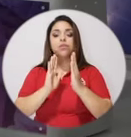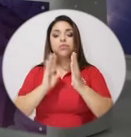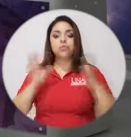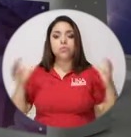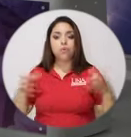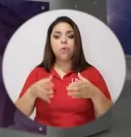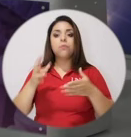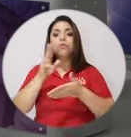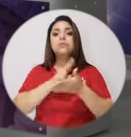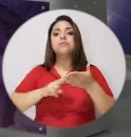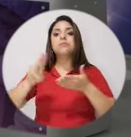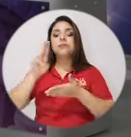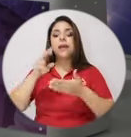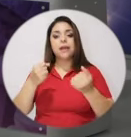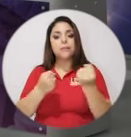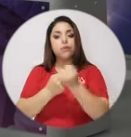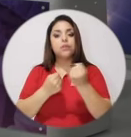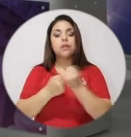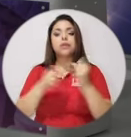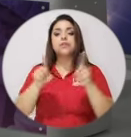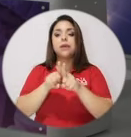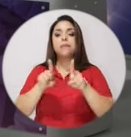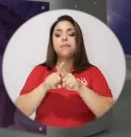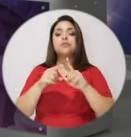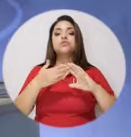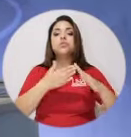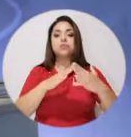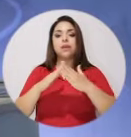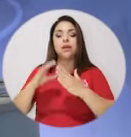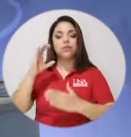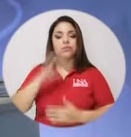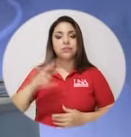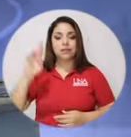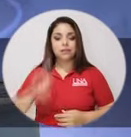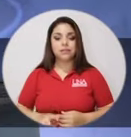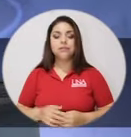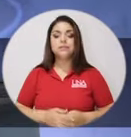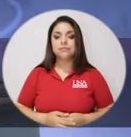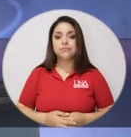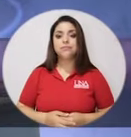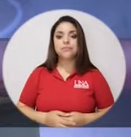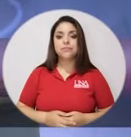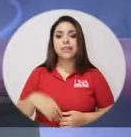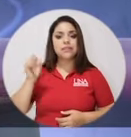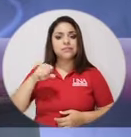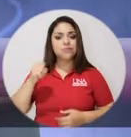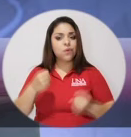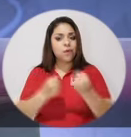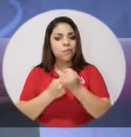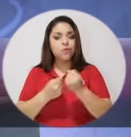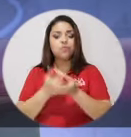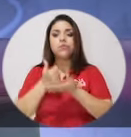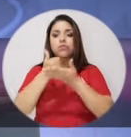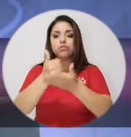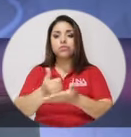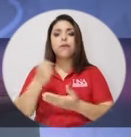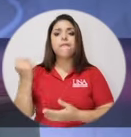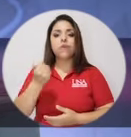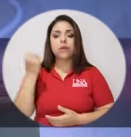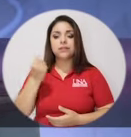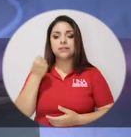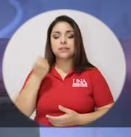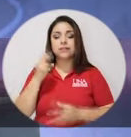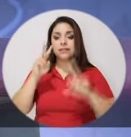como universidad y aportando también a la sociedad costarricense. Sí, un aporte también bastante fuerte en el tema